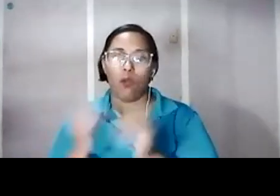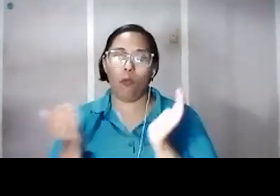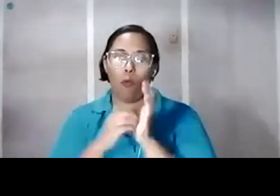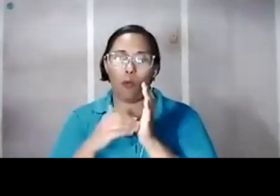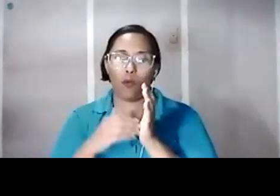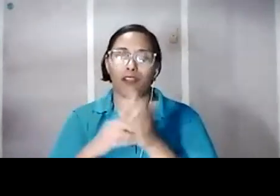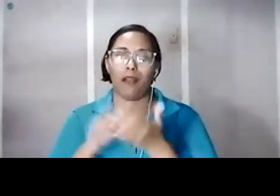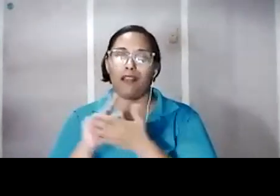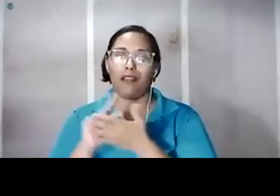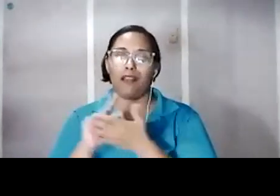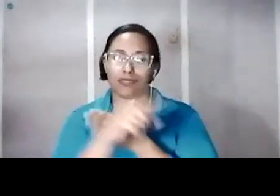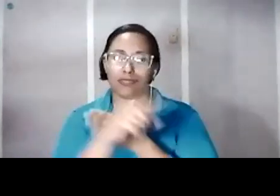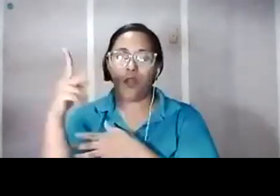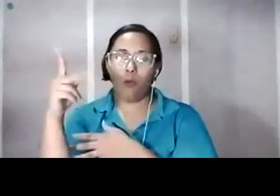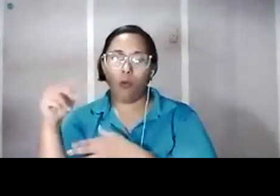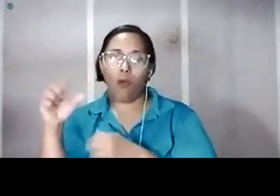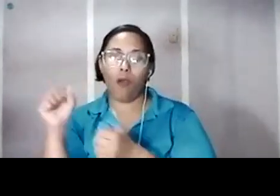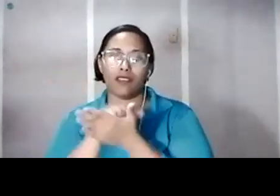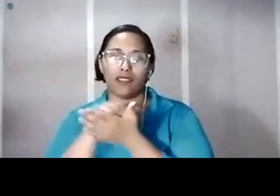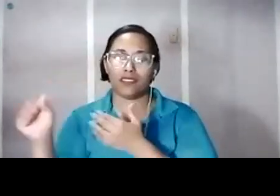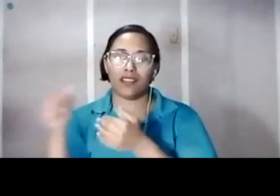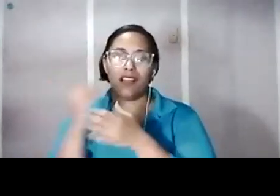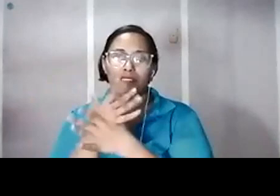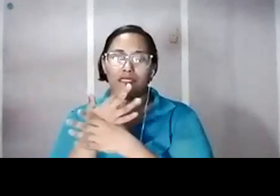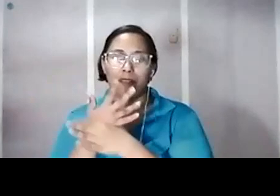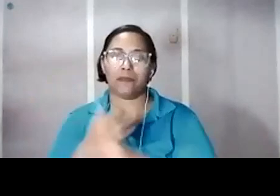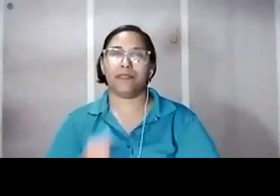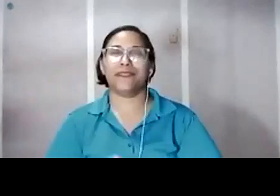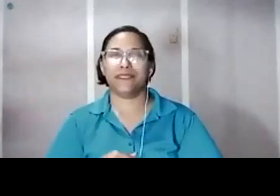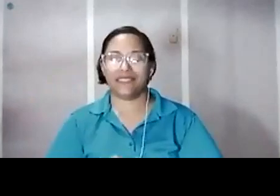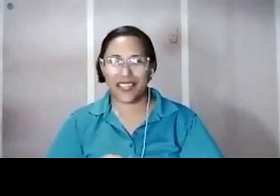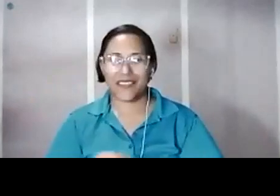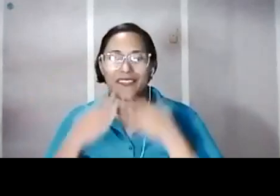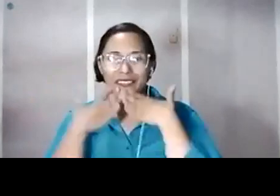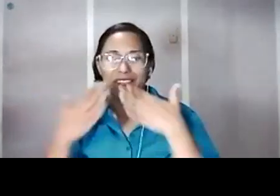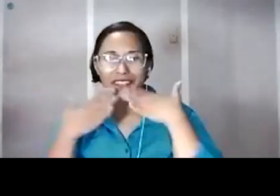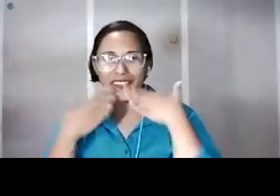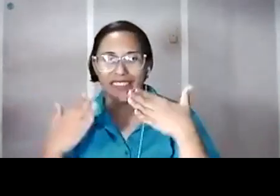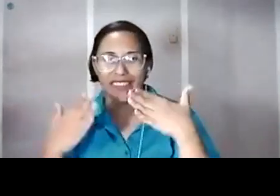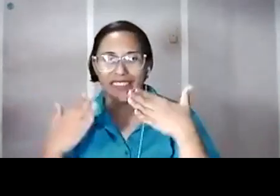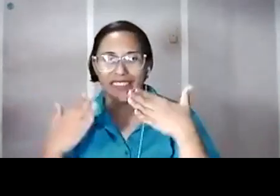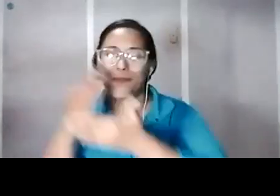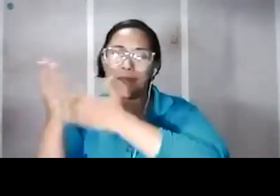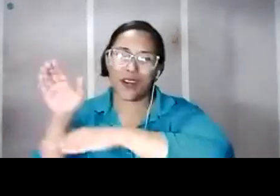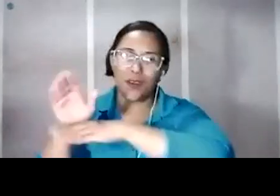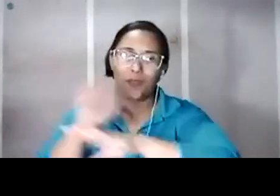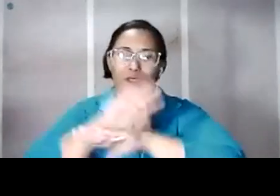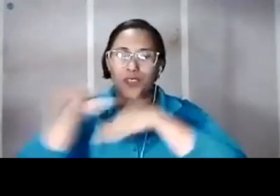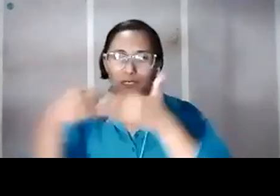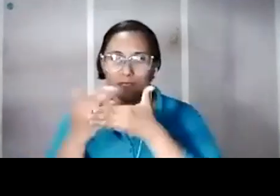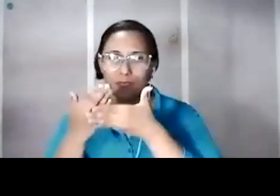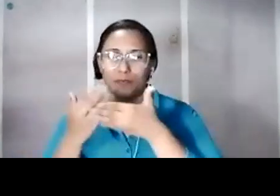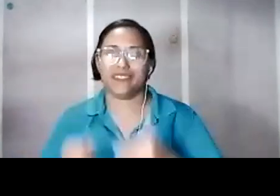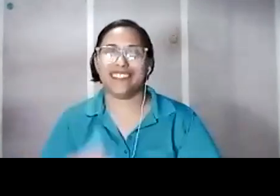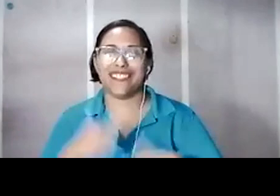jueves, que estaremos en San Germán, desde San Juan. Así que muchísimas gracias y muy buenas noches a todos.